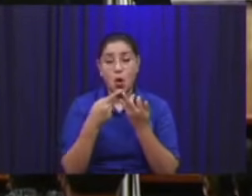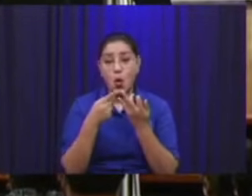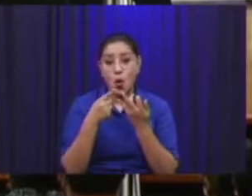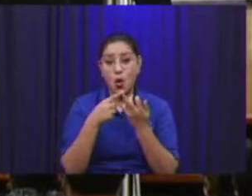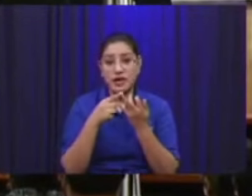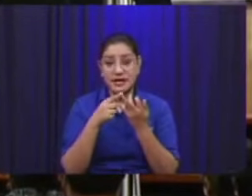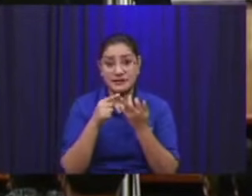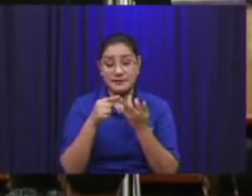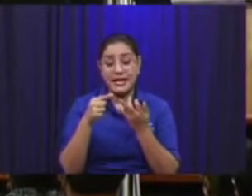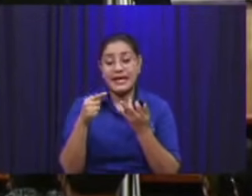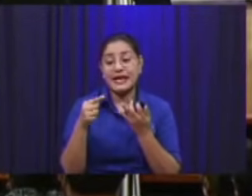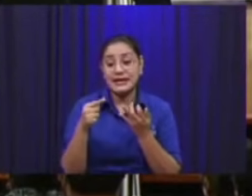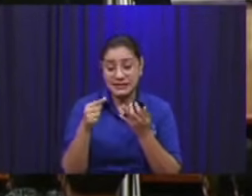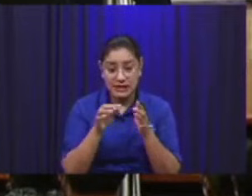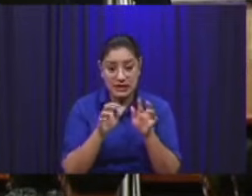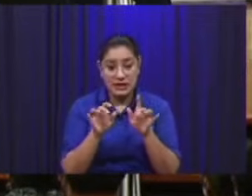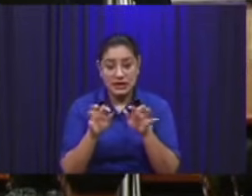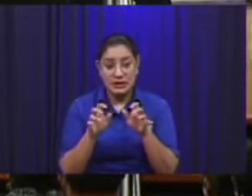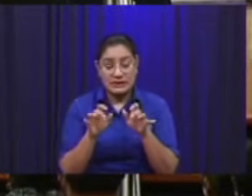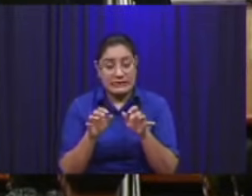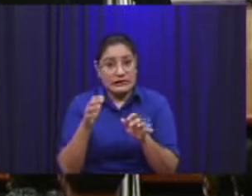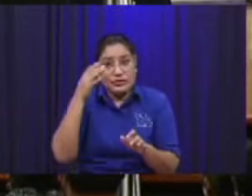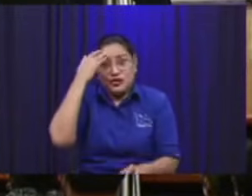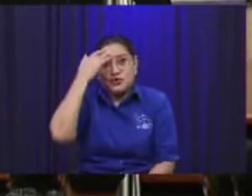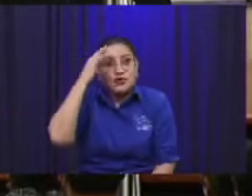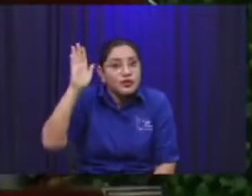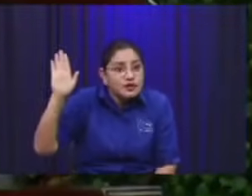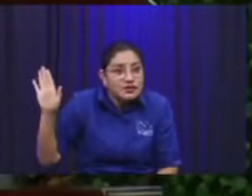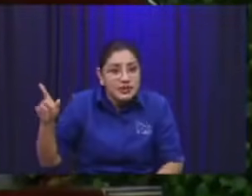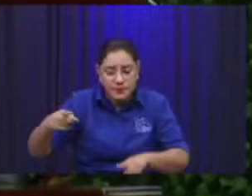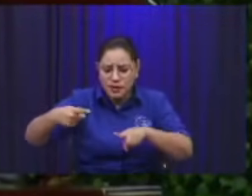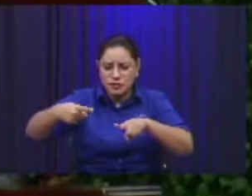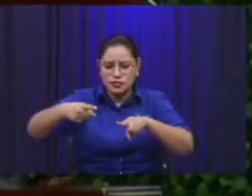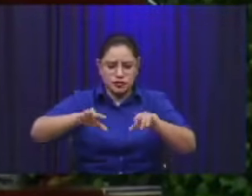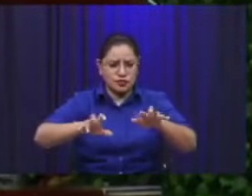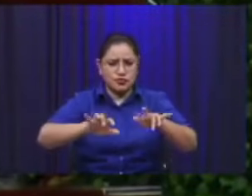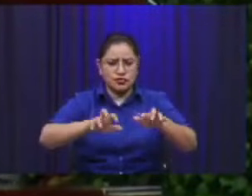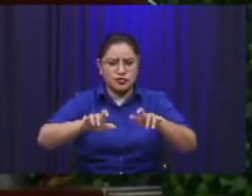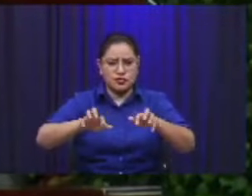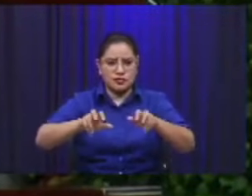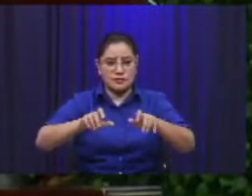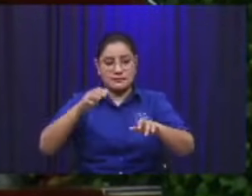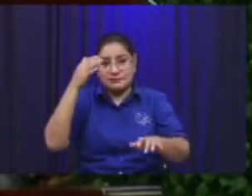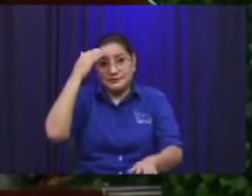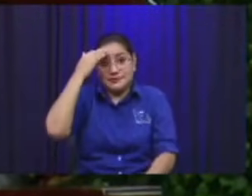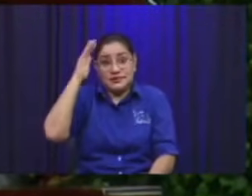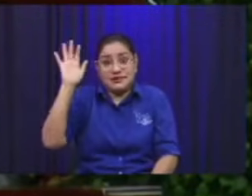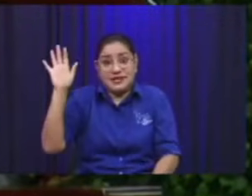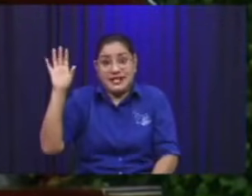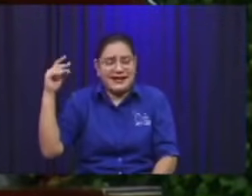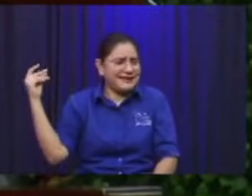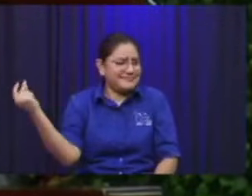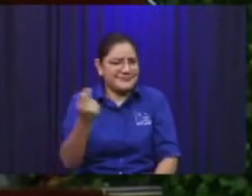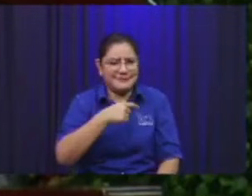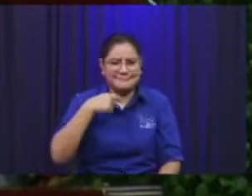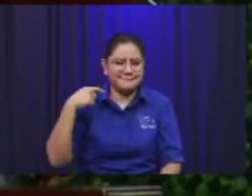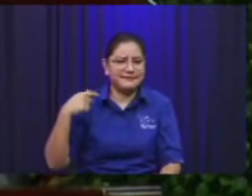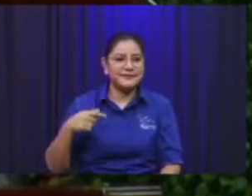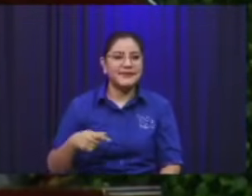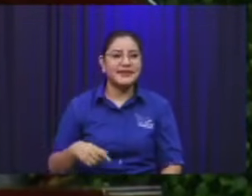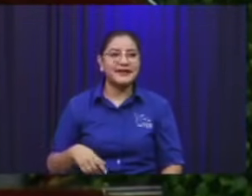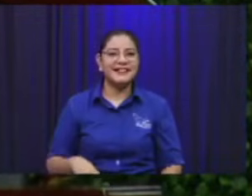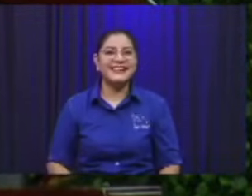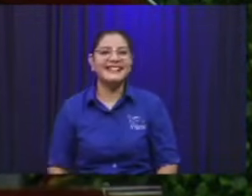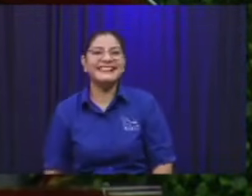ya no pues no sé cómo unas instrucciones y rápido almacén son